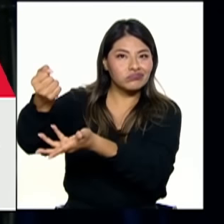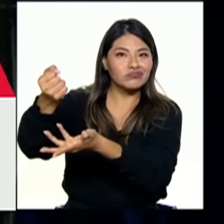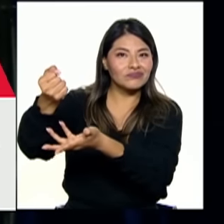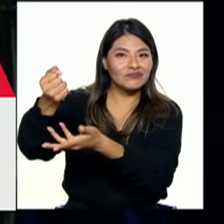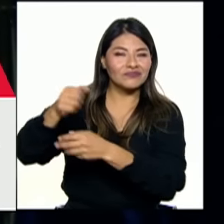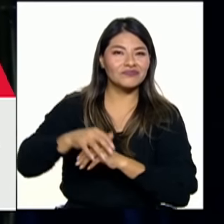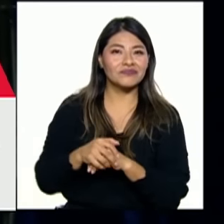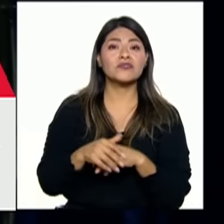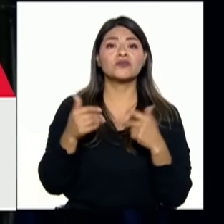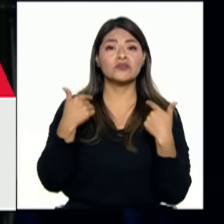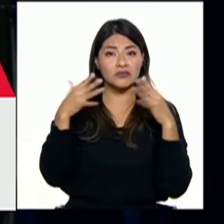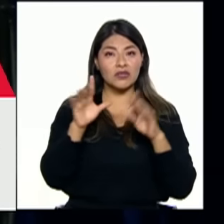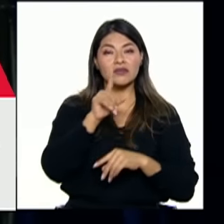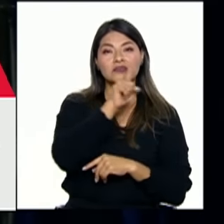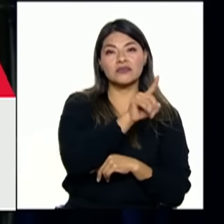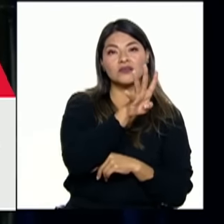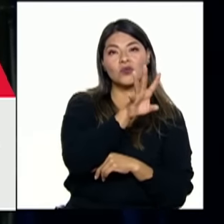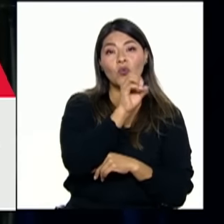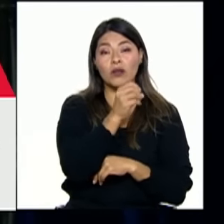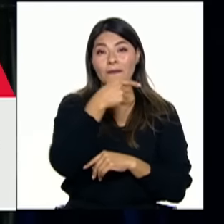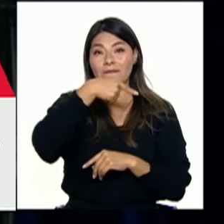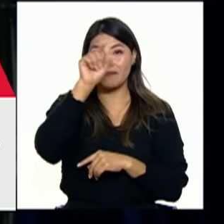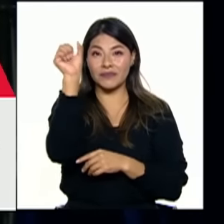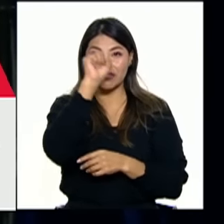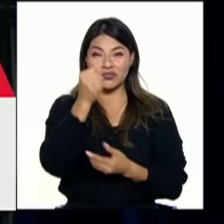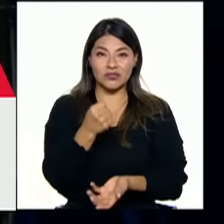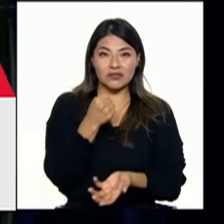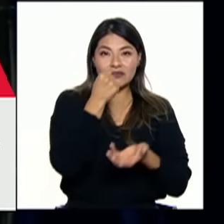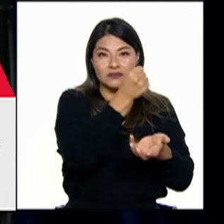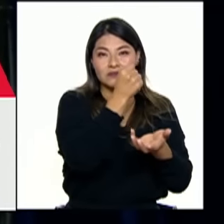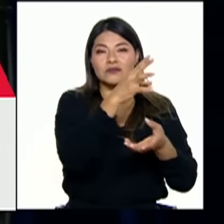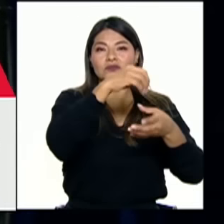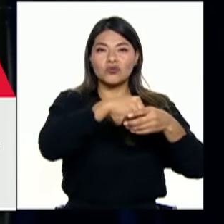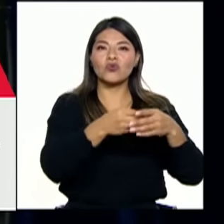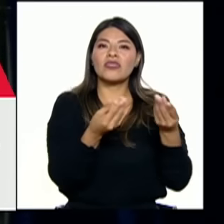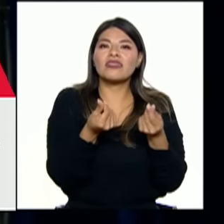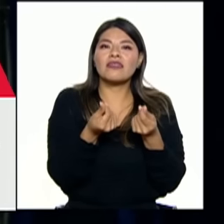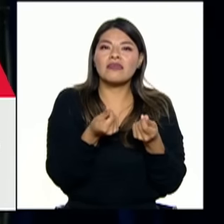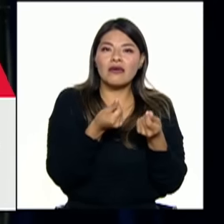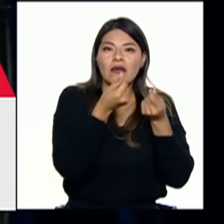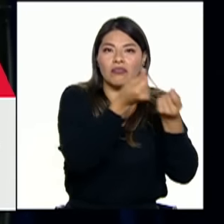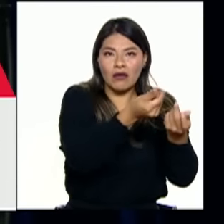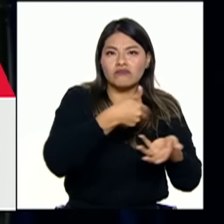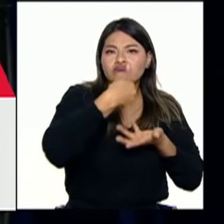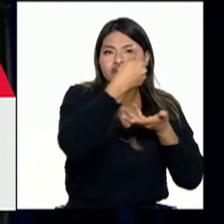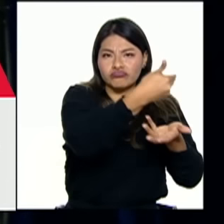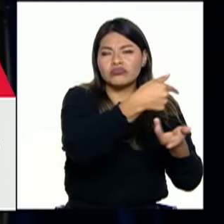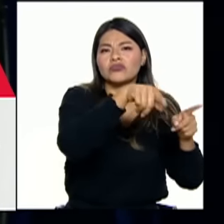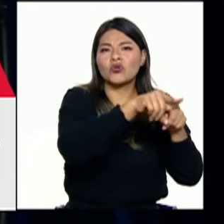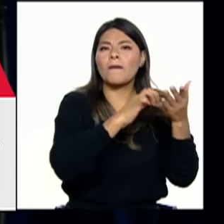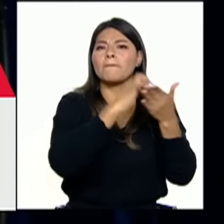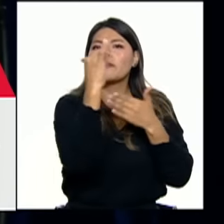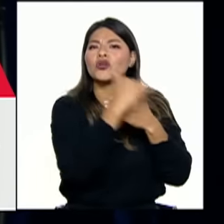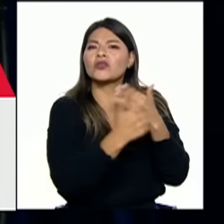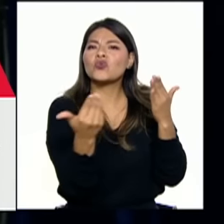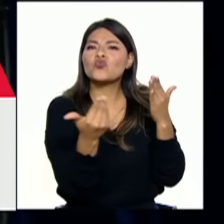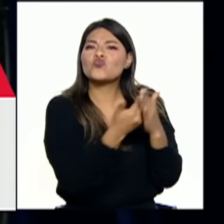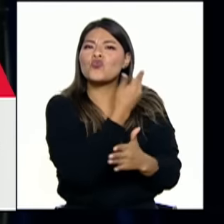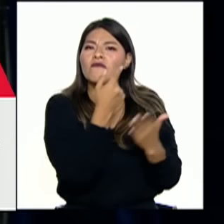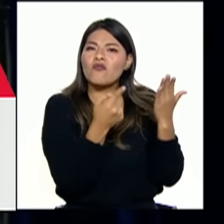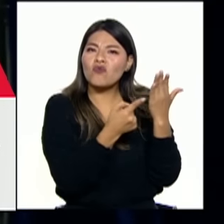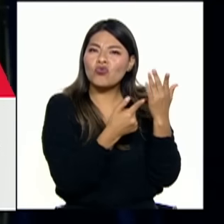asignado más de 140 millones de soles para el financiamiento no reembolsable de proyectos de innovación